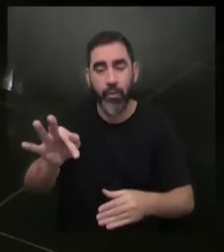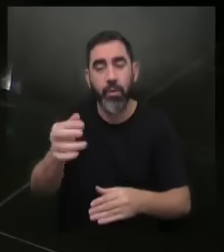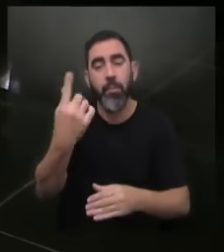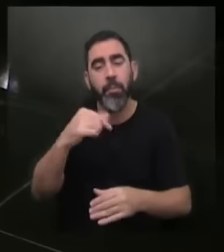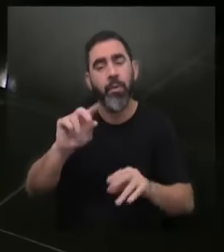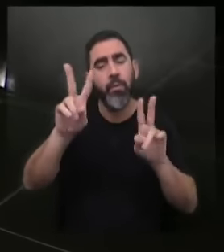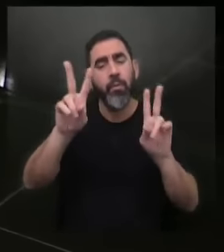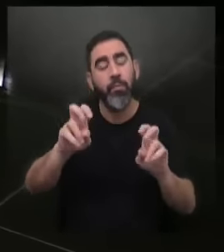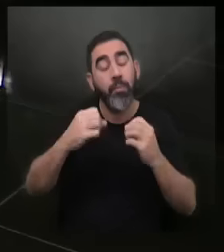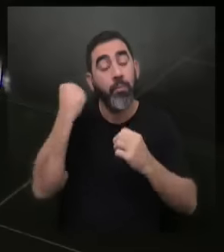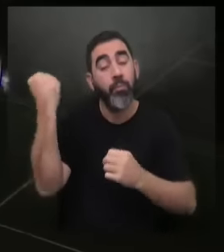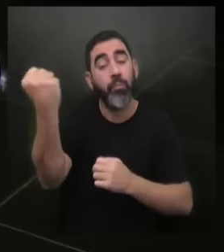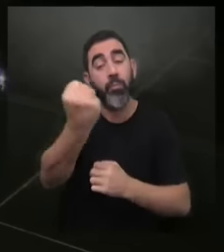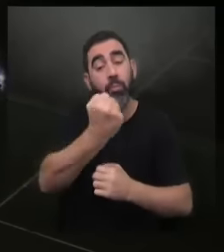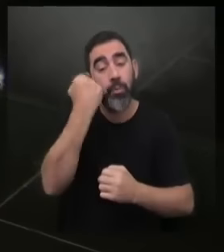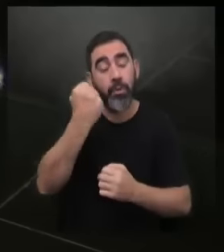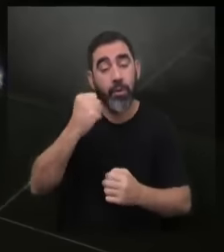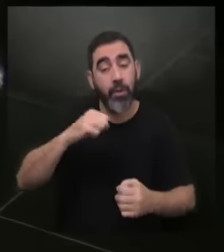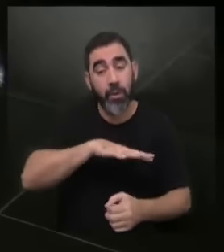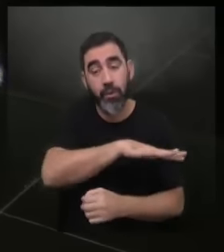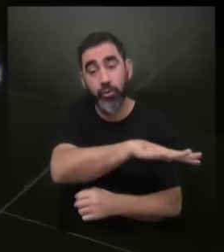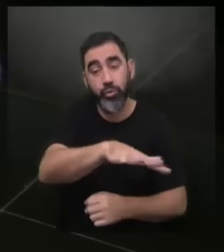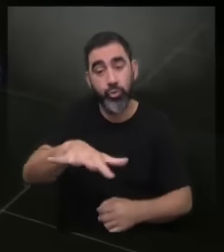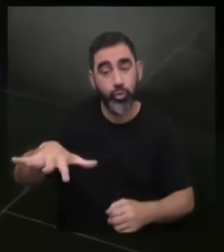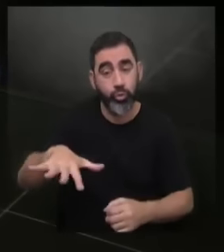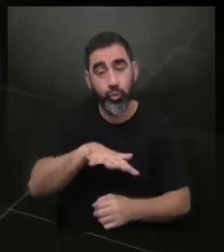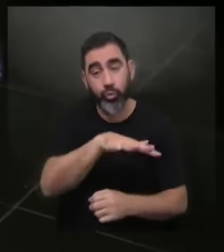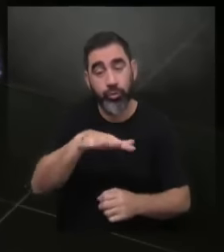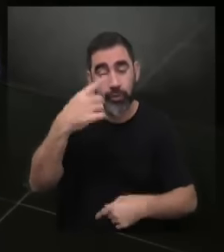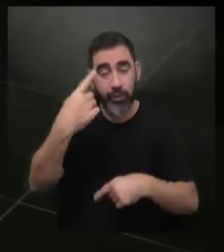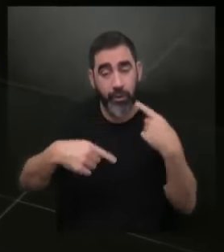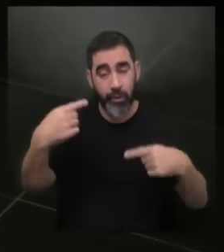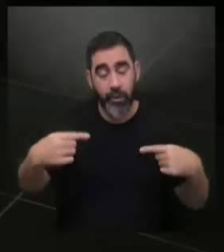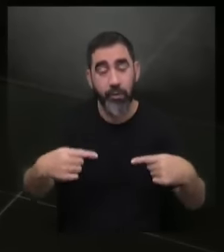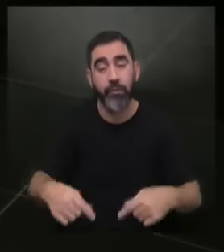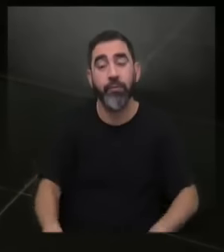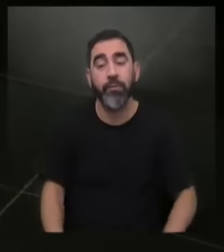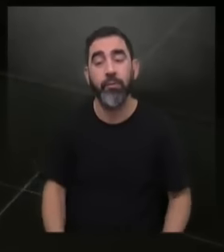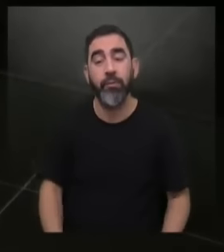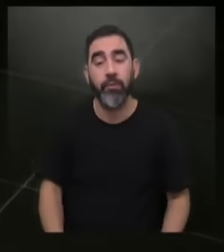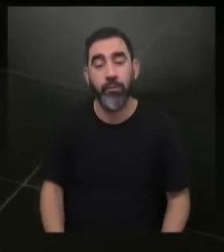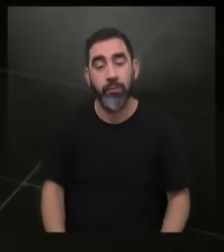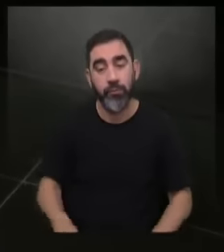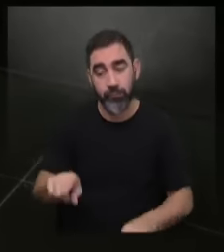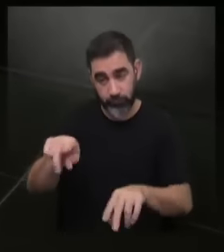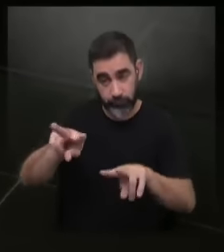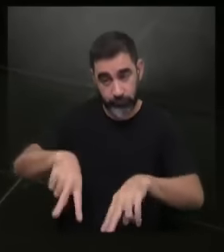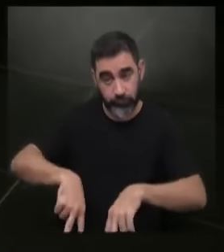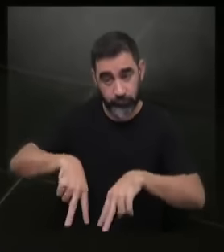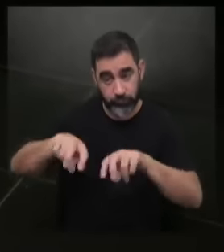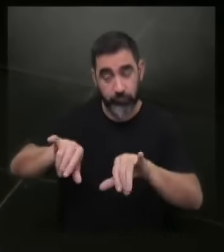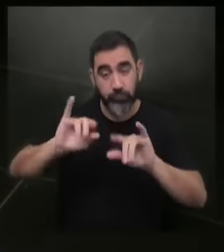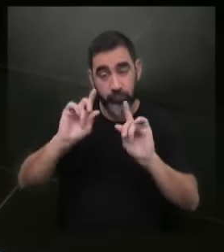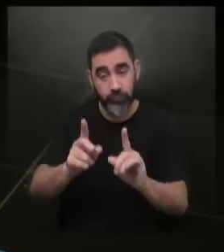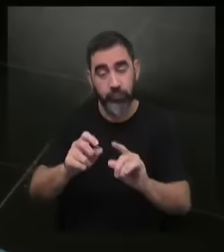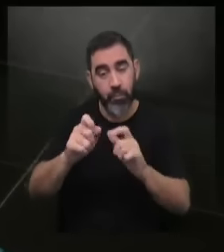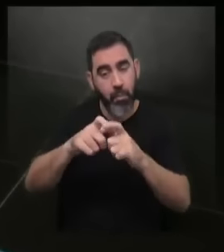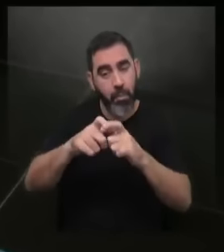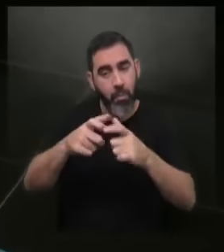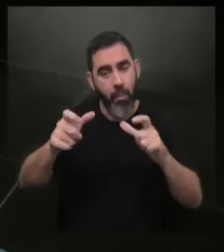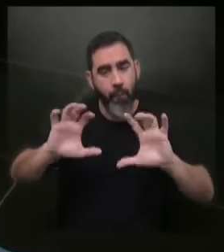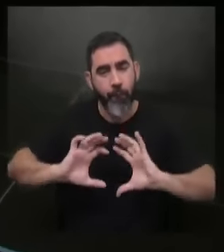que que es muy importante que atraviesa todas las sociedades y que tiene que ver con eh tema que has estudiado además con la expansión de las